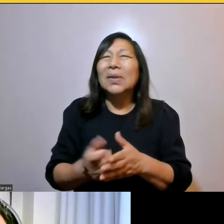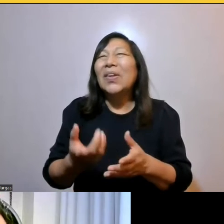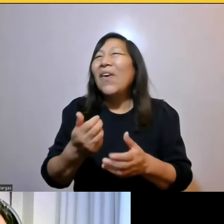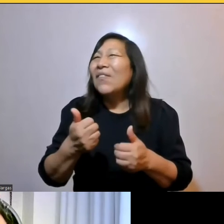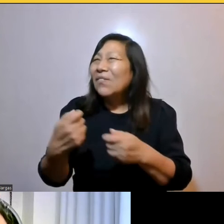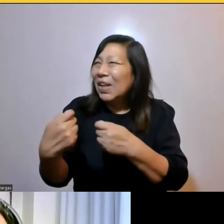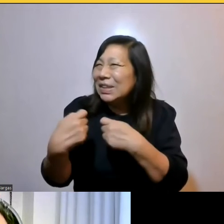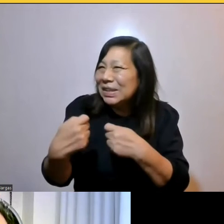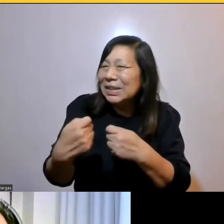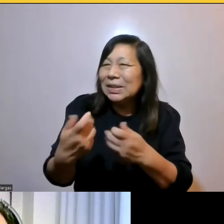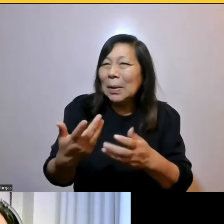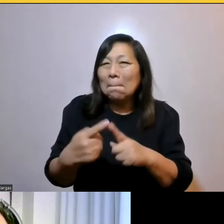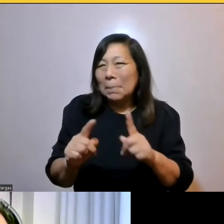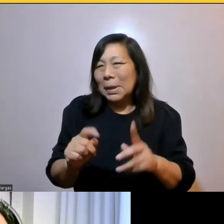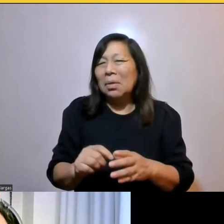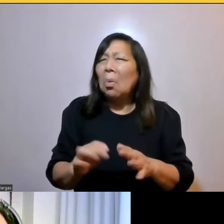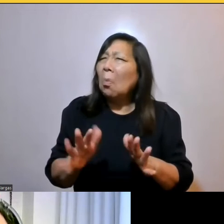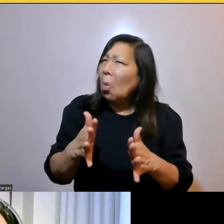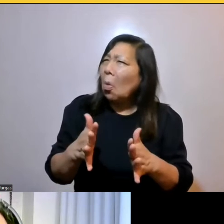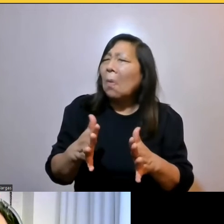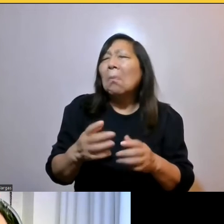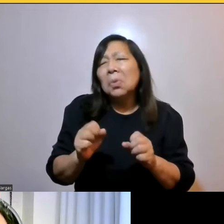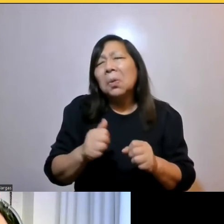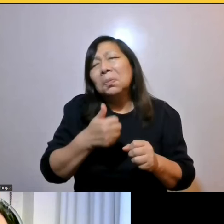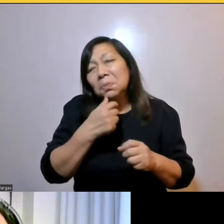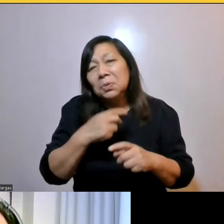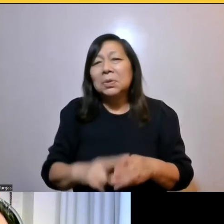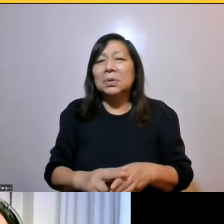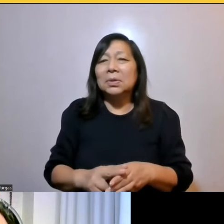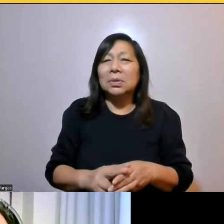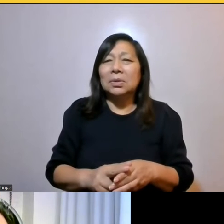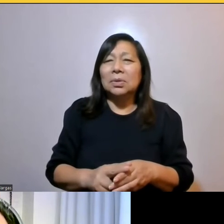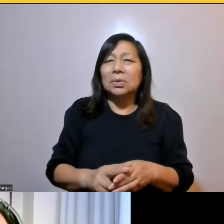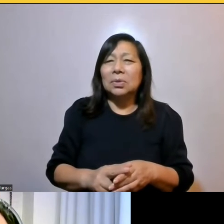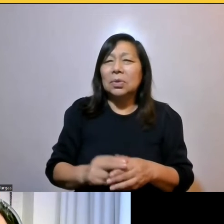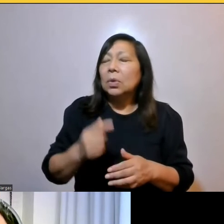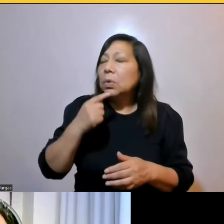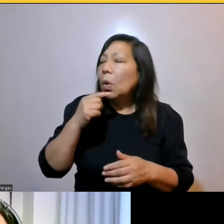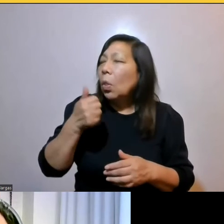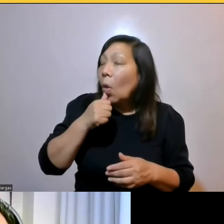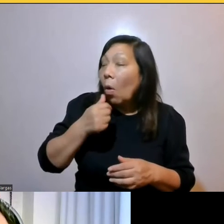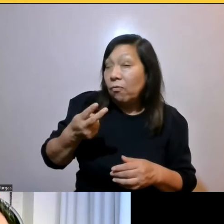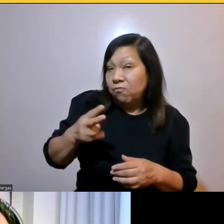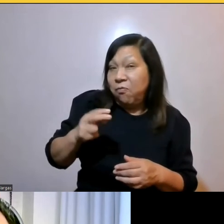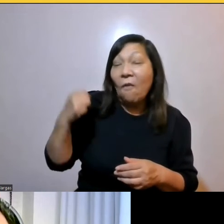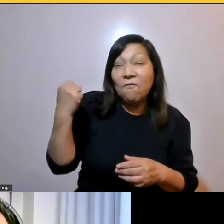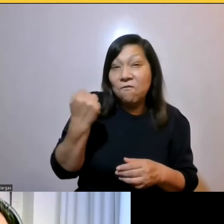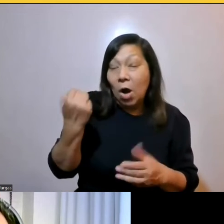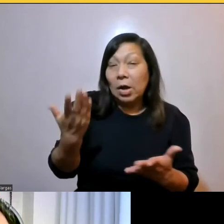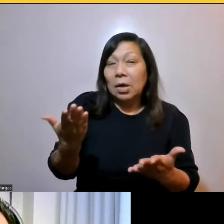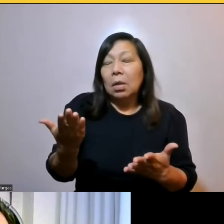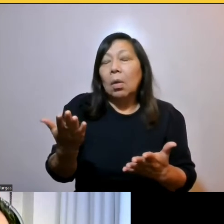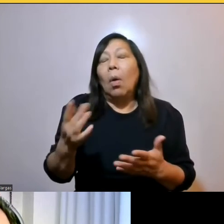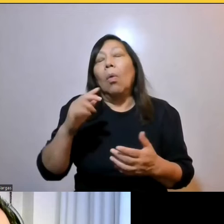molestias, pero debieran ser leves y tolerables y no debería generar dolor, ¿no? Mucho menos esos dolores que te tumban